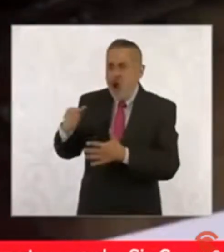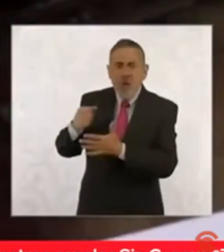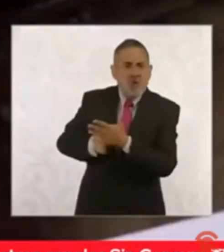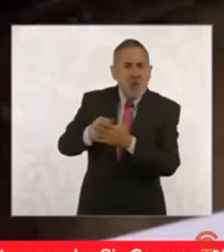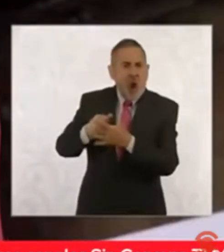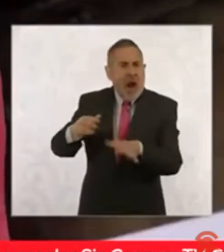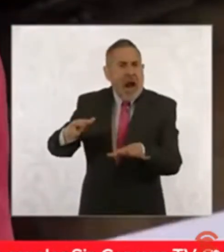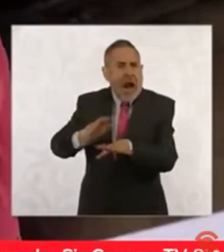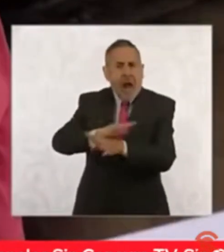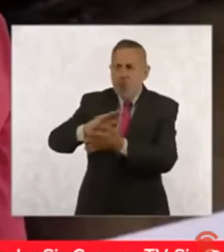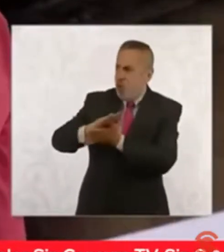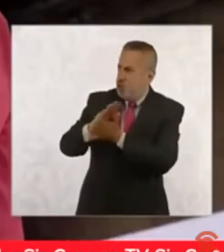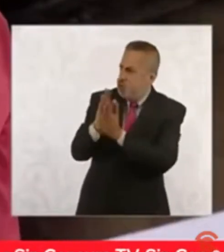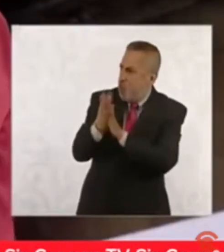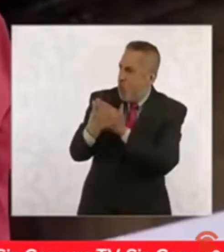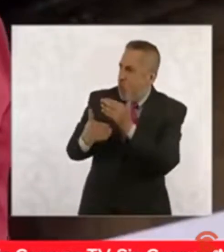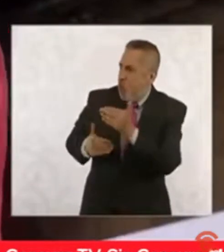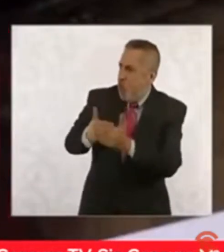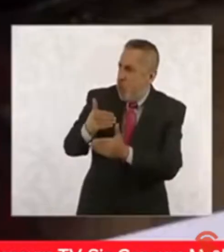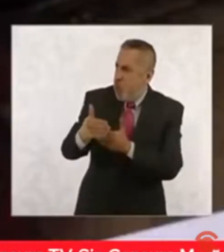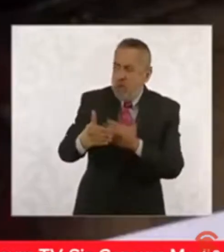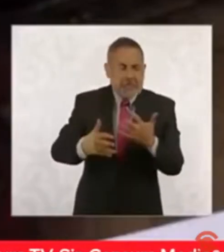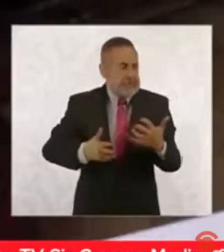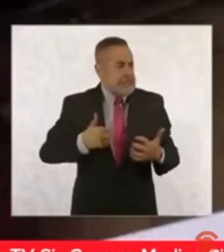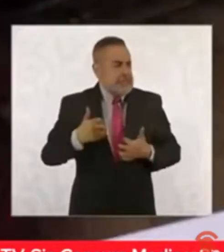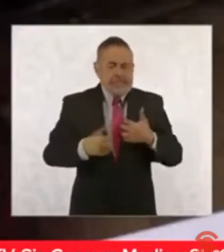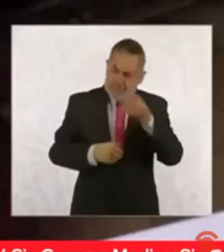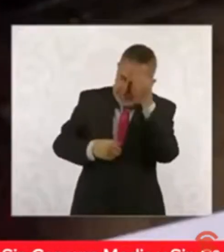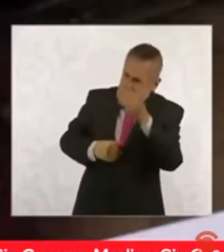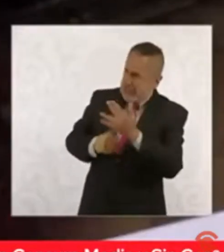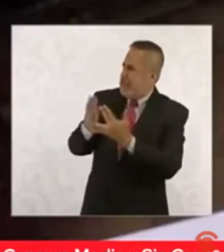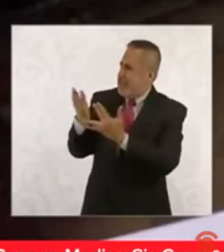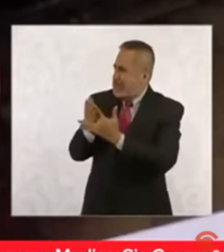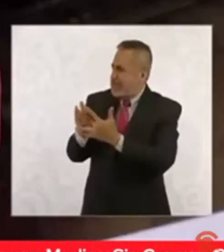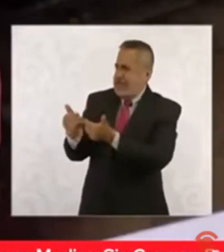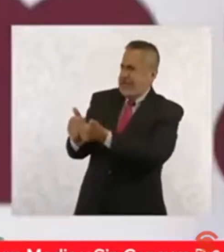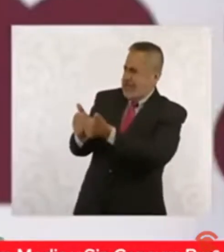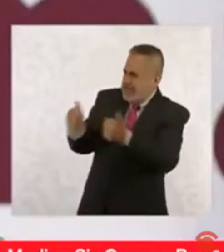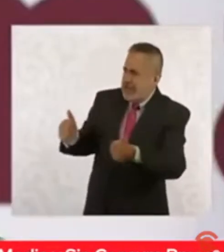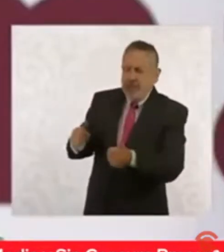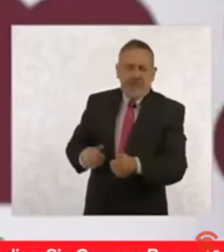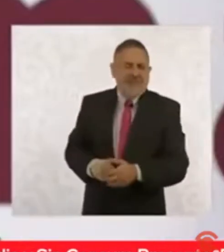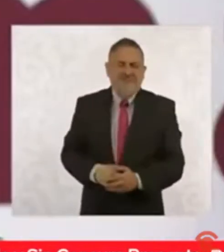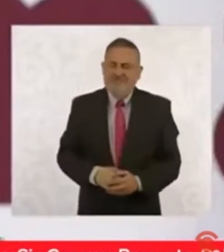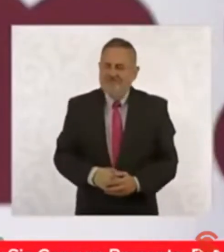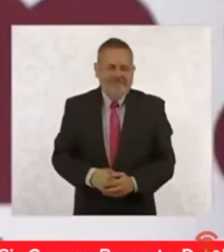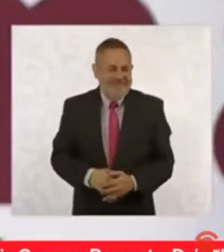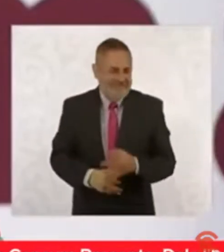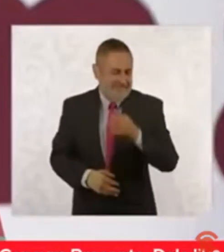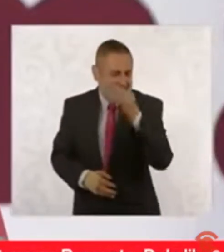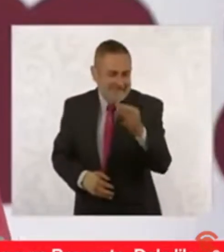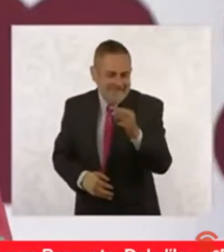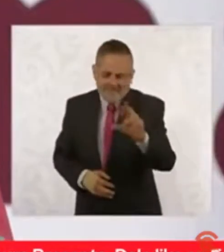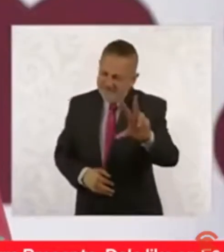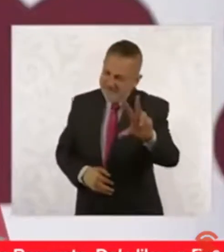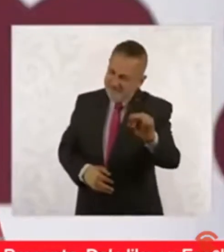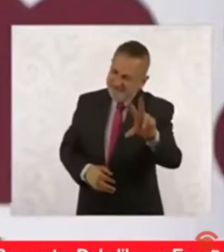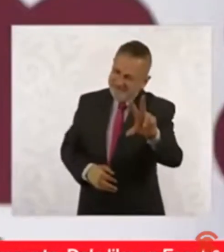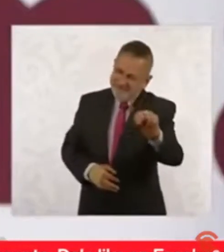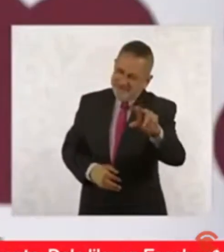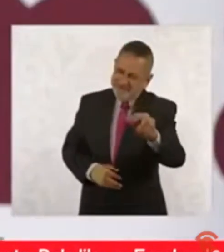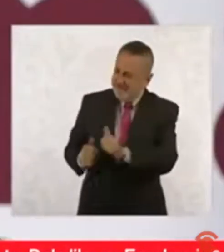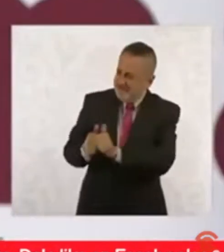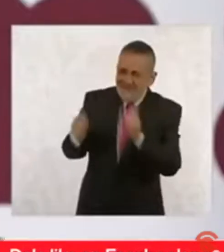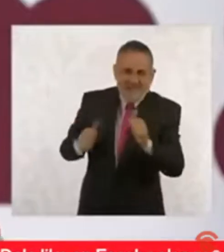de transformación, que nos dividamos. Pero eso no va a